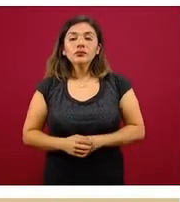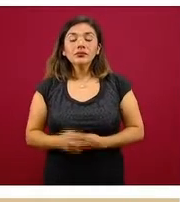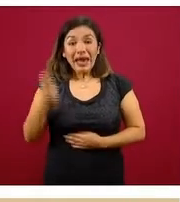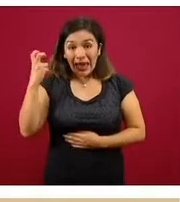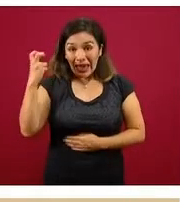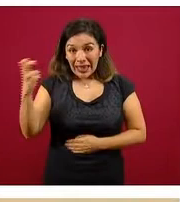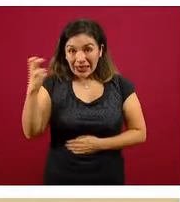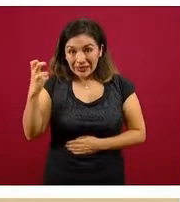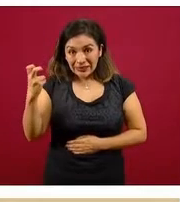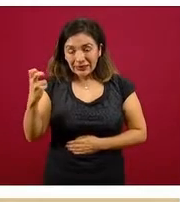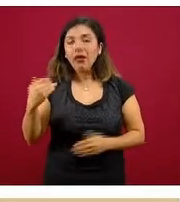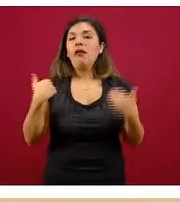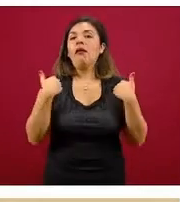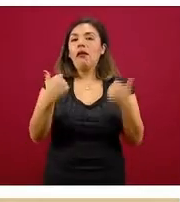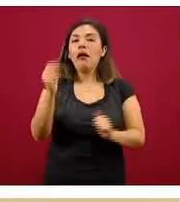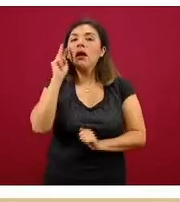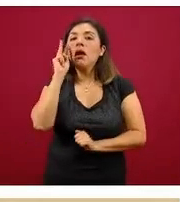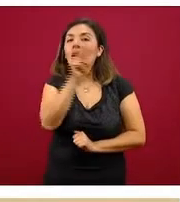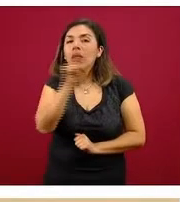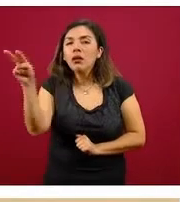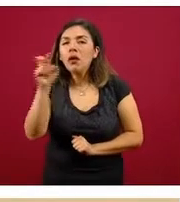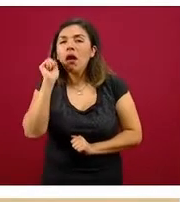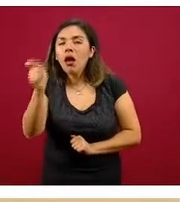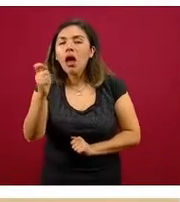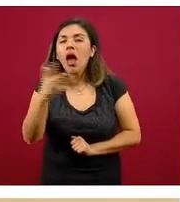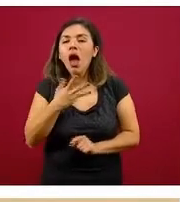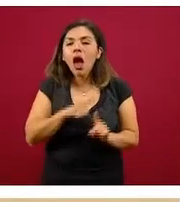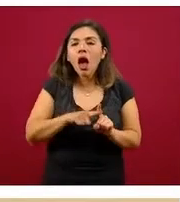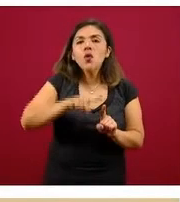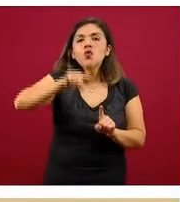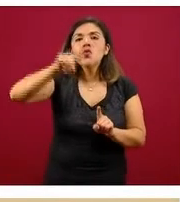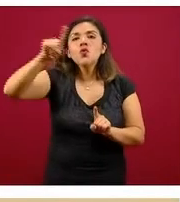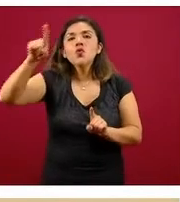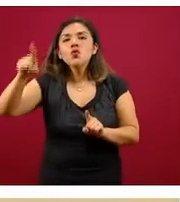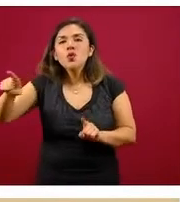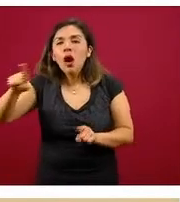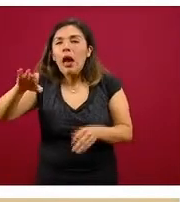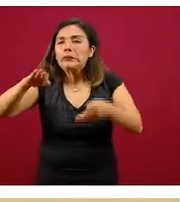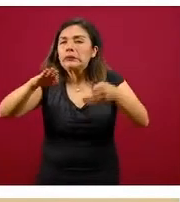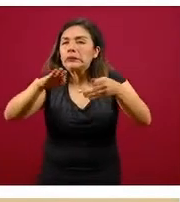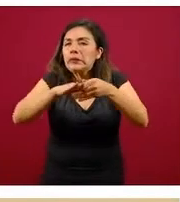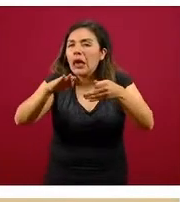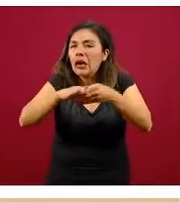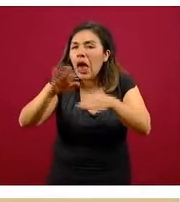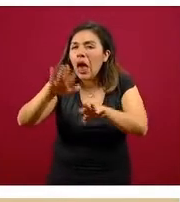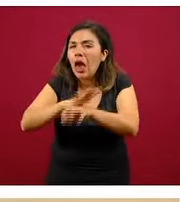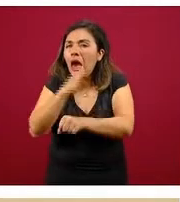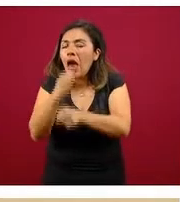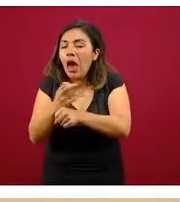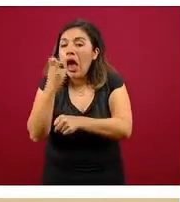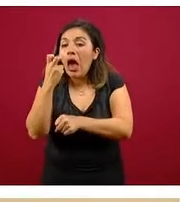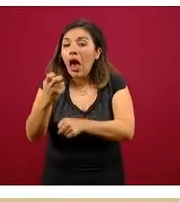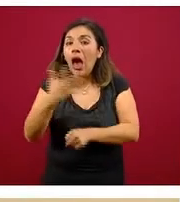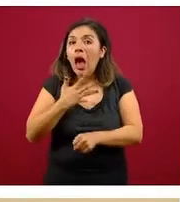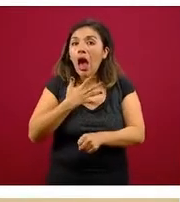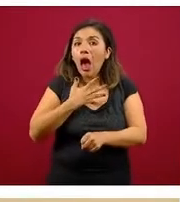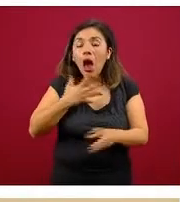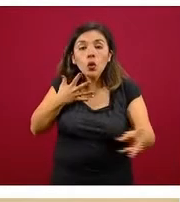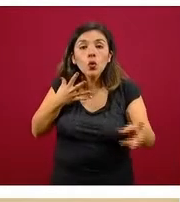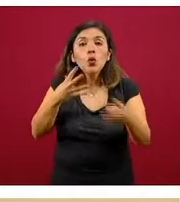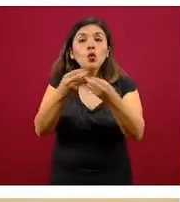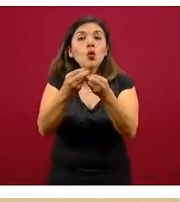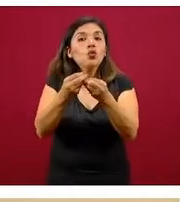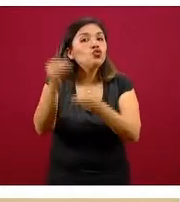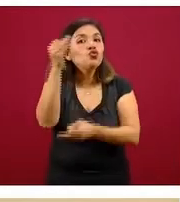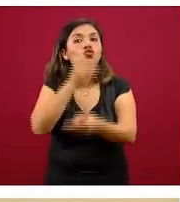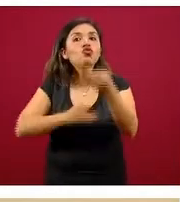diapositiva, en donde entonces podemos tener una curva epidémica estimada, que es ya las barras tienen la suma